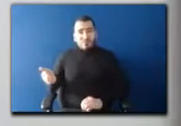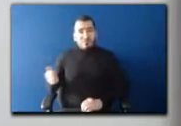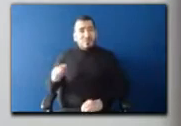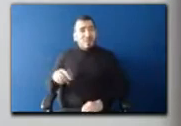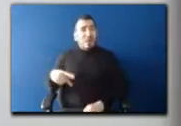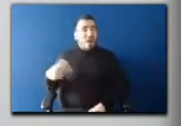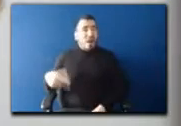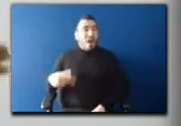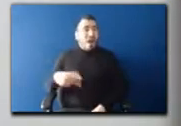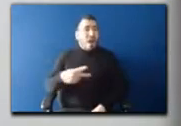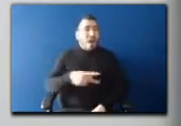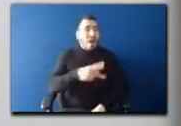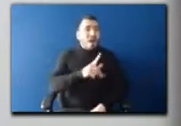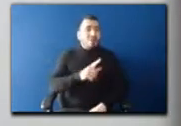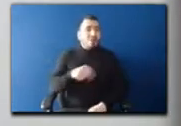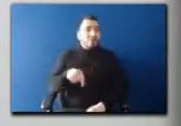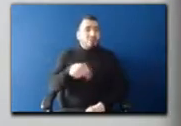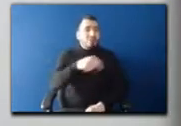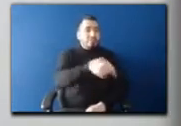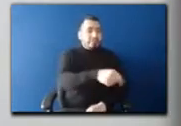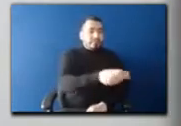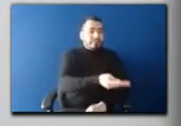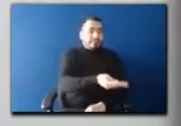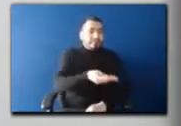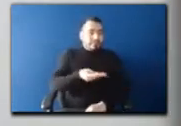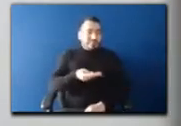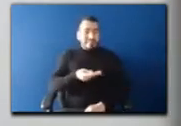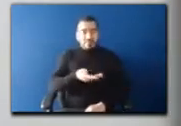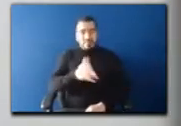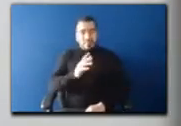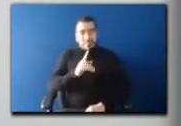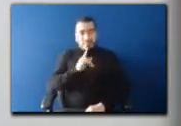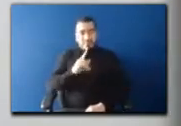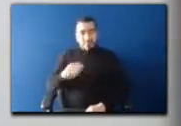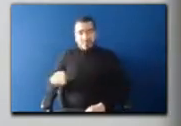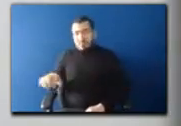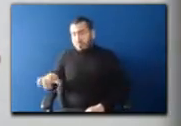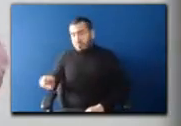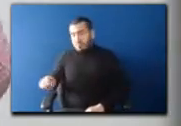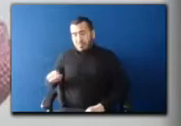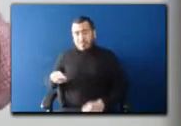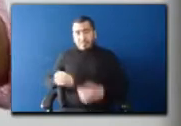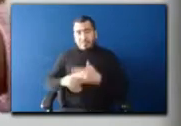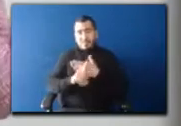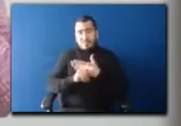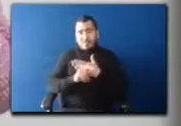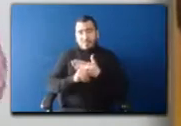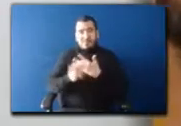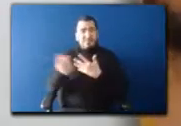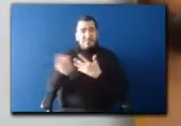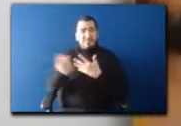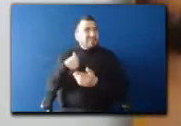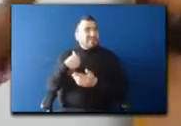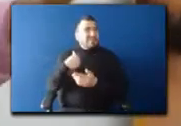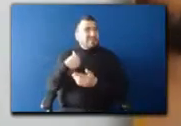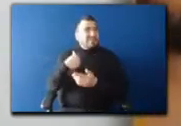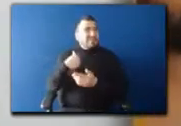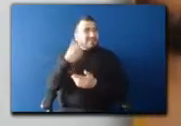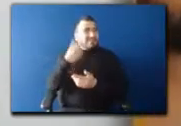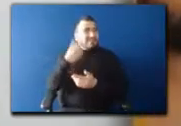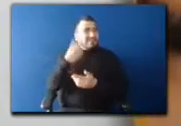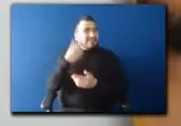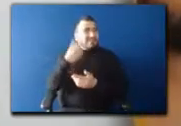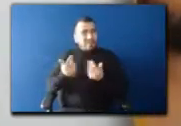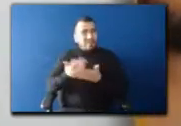media más, entonces prefiero retirar en este cajero. Y me están cobrando y entonces sacan el tweet, miren lo que hacen y se están robando la... Señor, esa